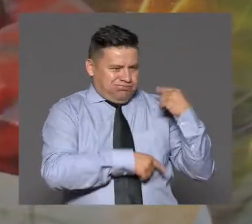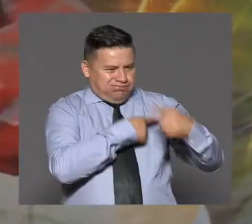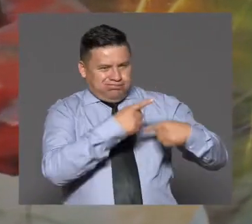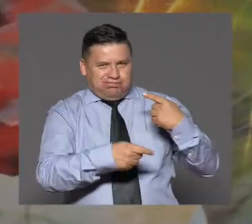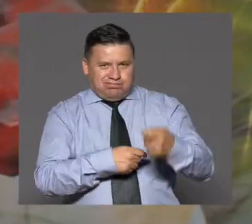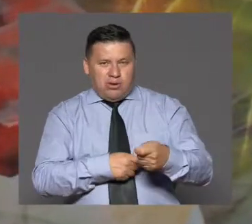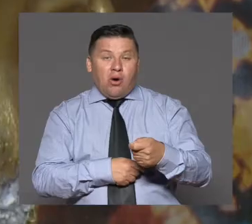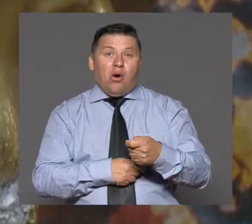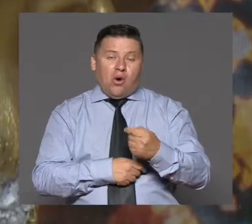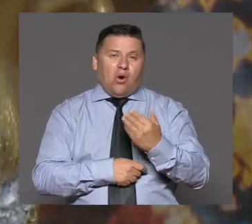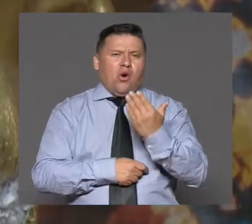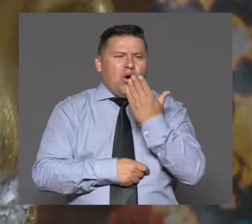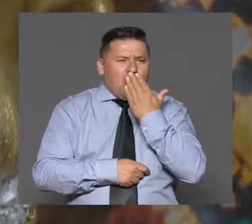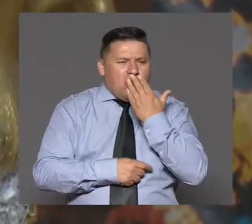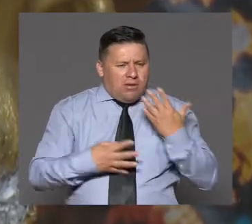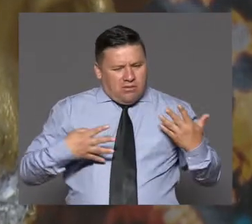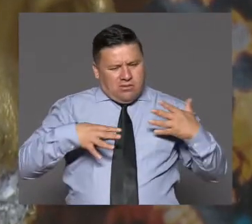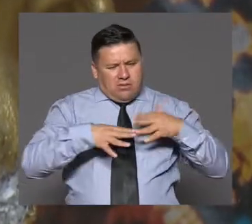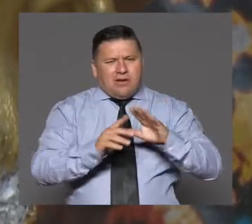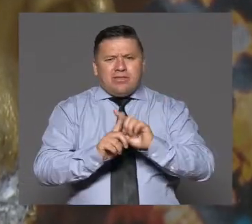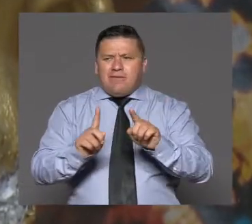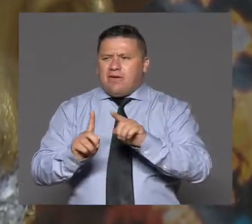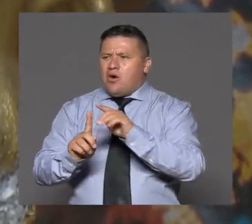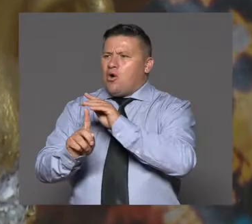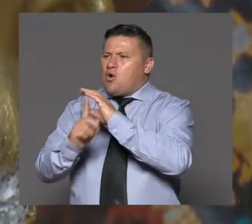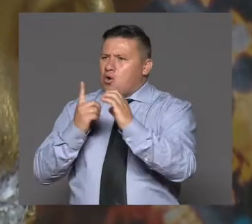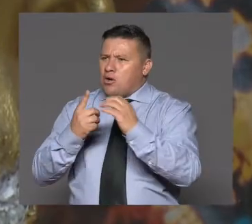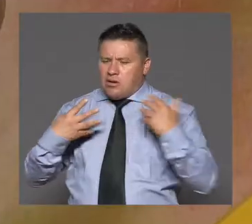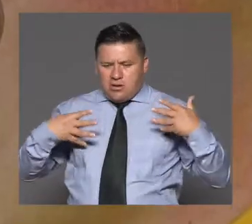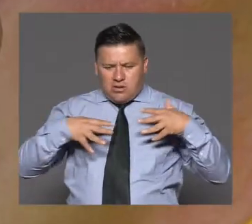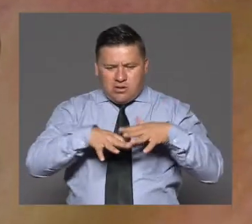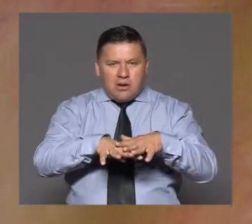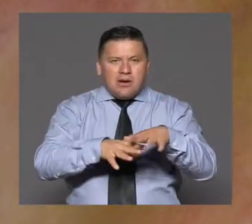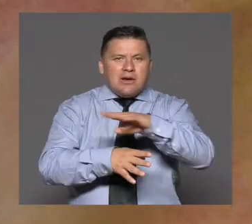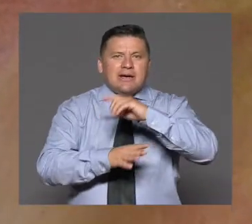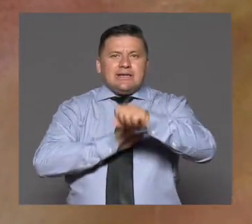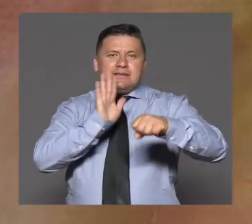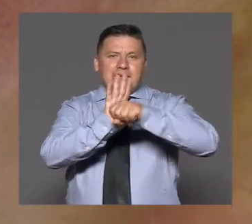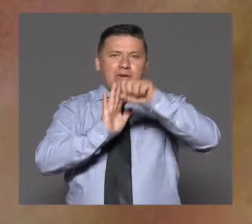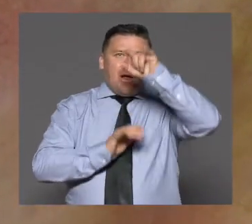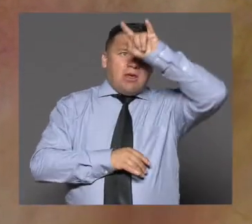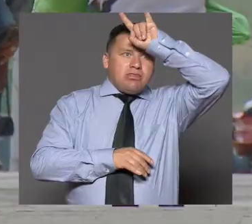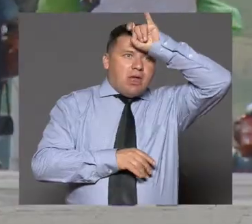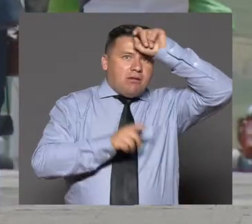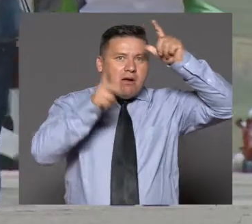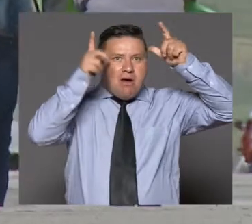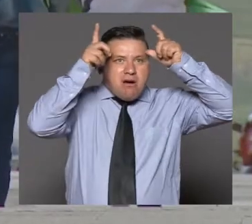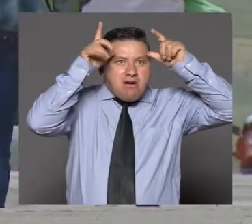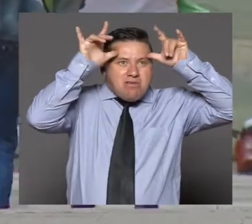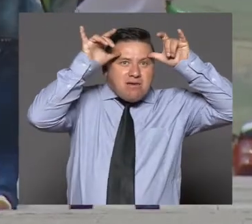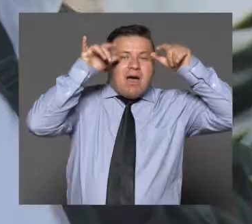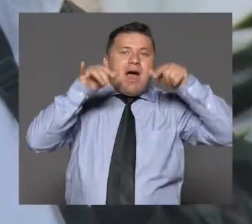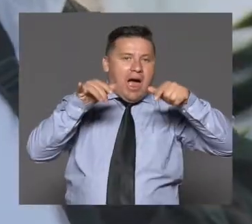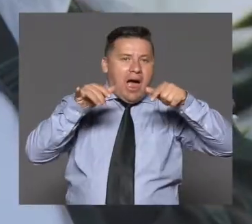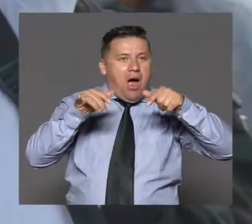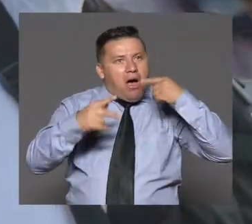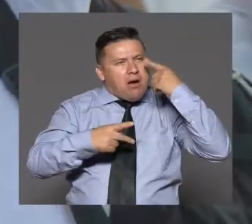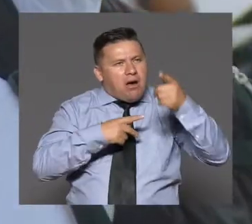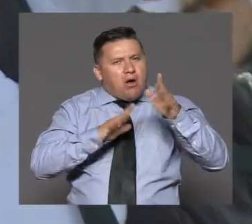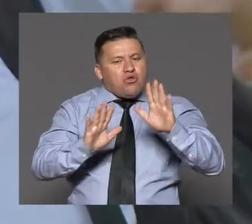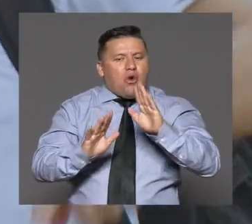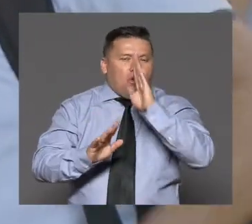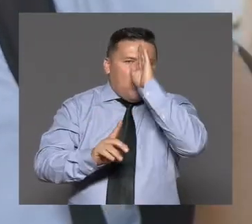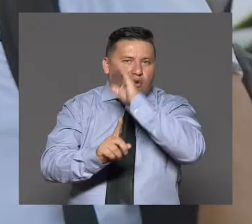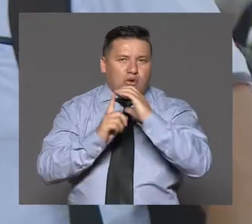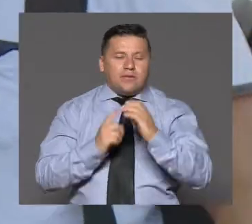de los aborígenes y con mezcla de varias culturas, convergen en el Diablo como un símbolo representativo que reúne a miles de visitantes cada